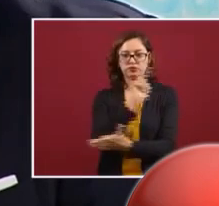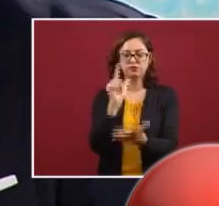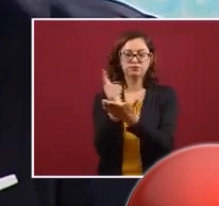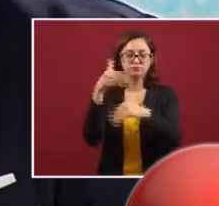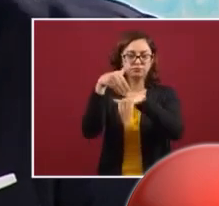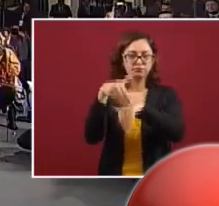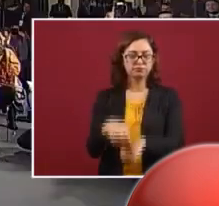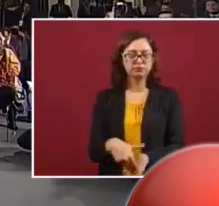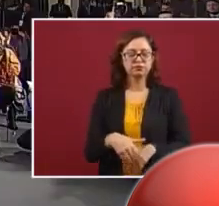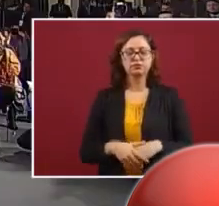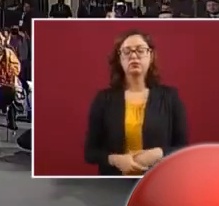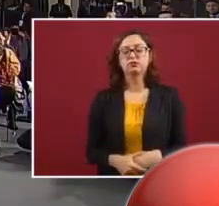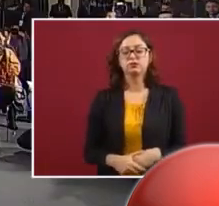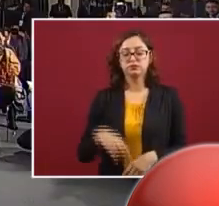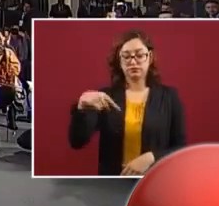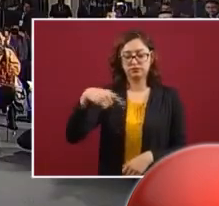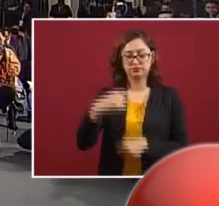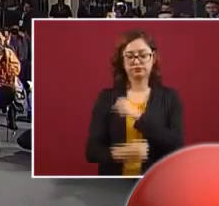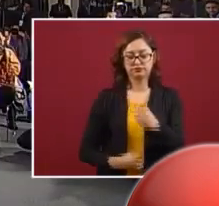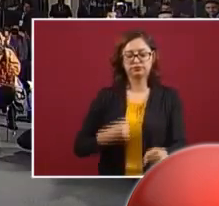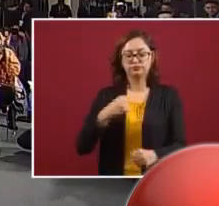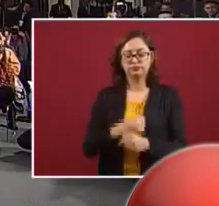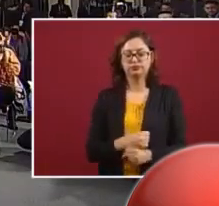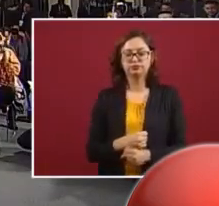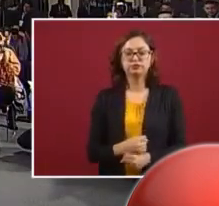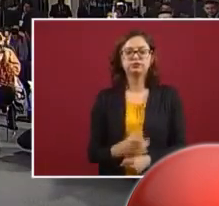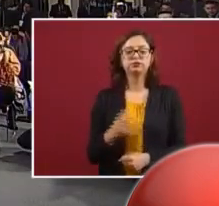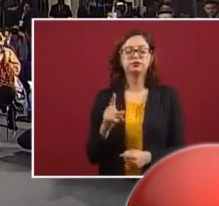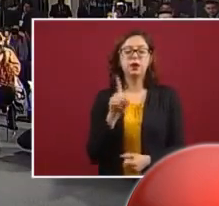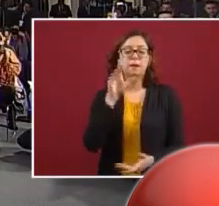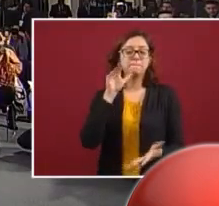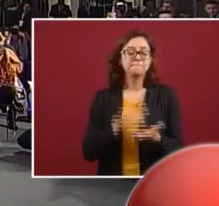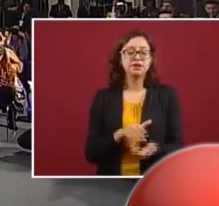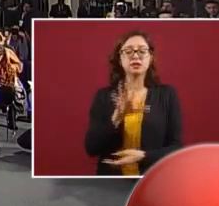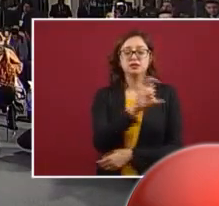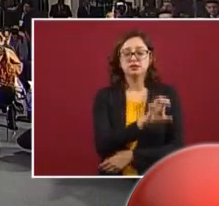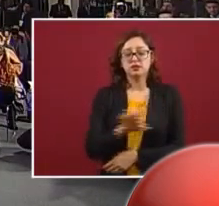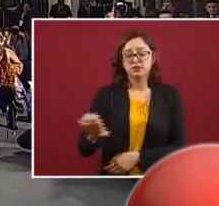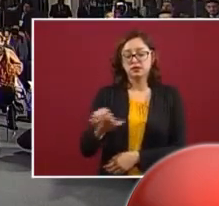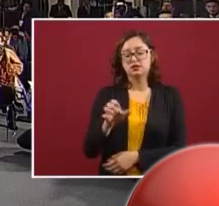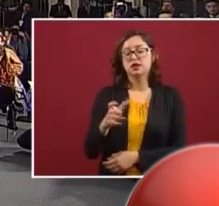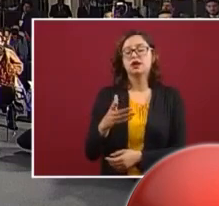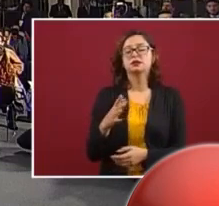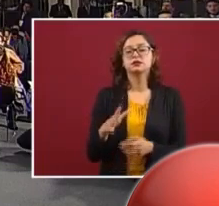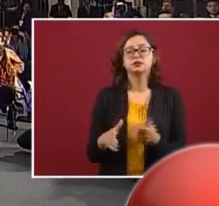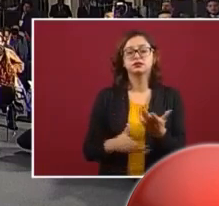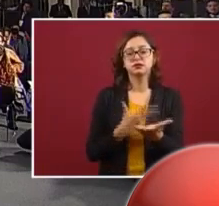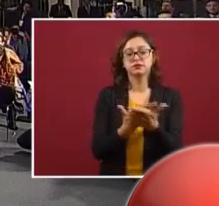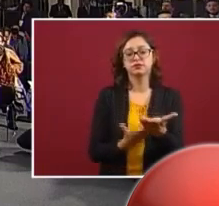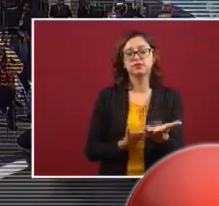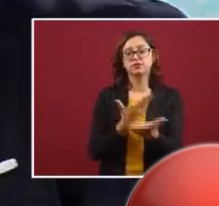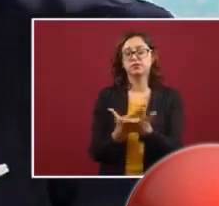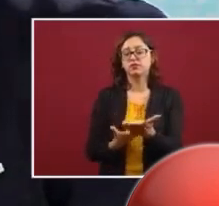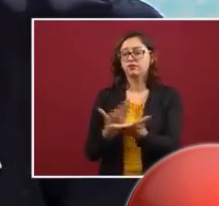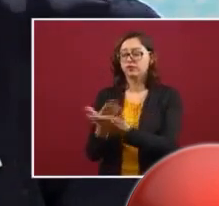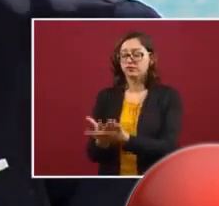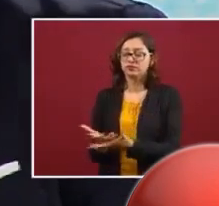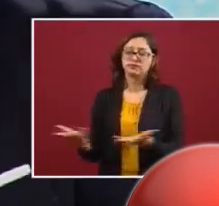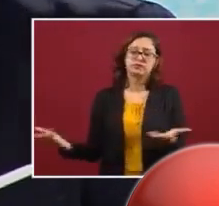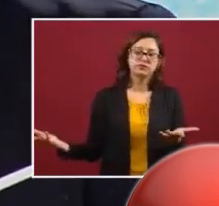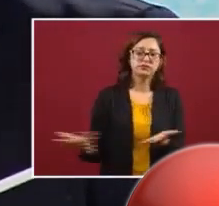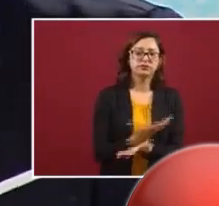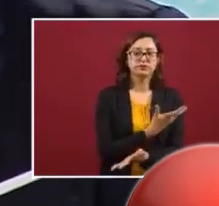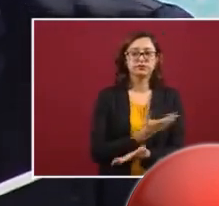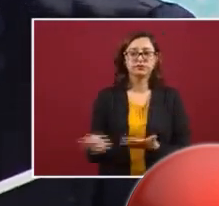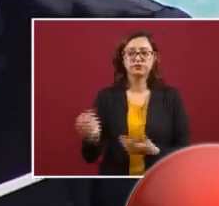legalidad. Este año recibimos 1.569 candidaturas y se otorgaron 19 premios, puesto que una de